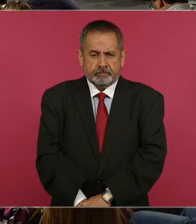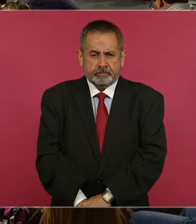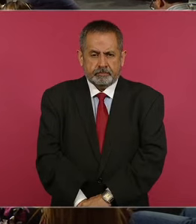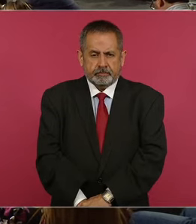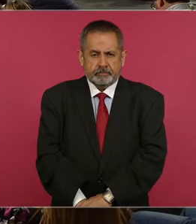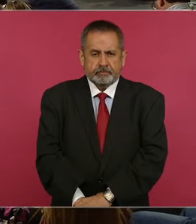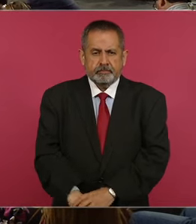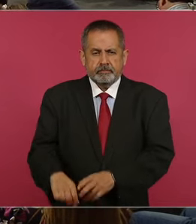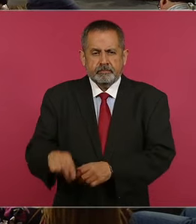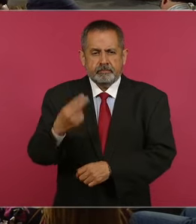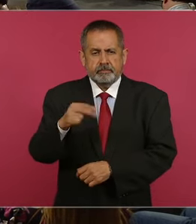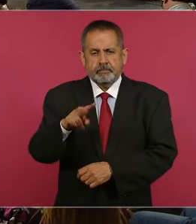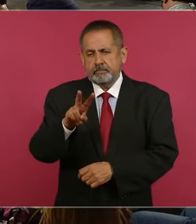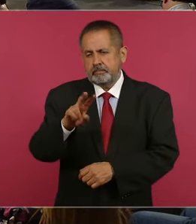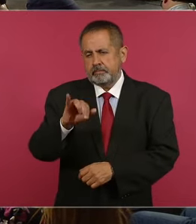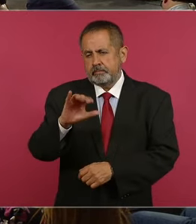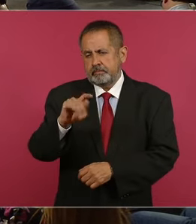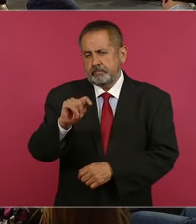Víctor Martínez.